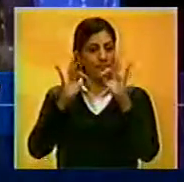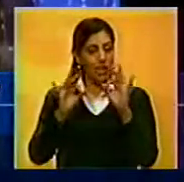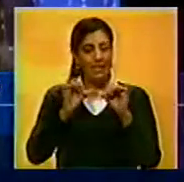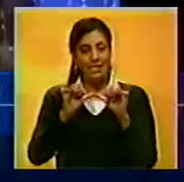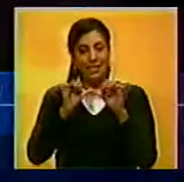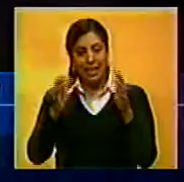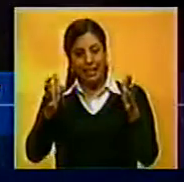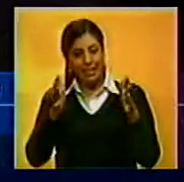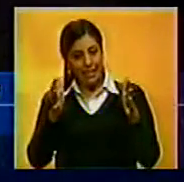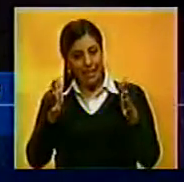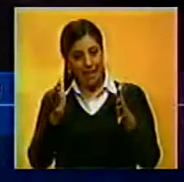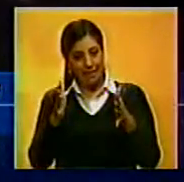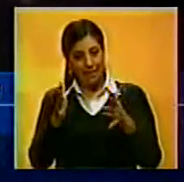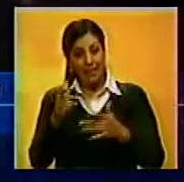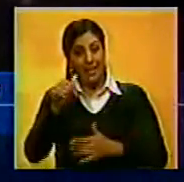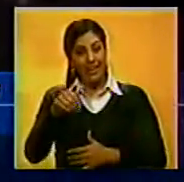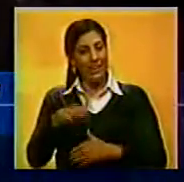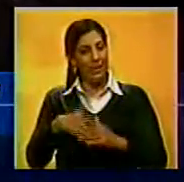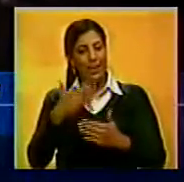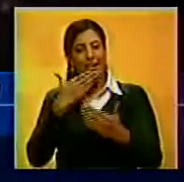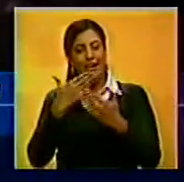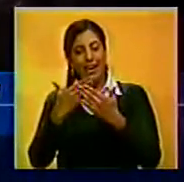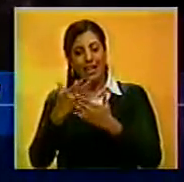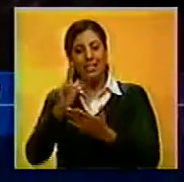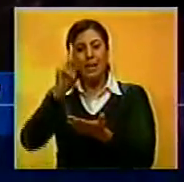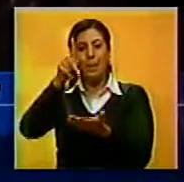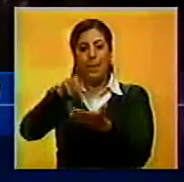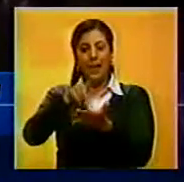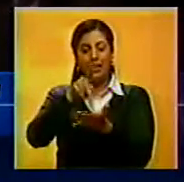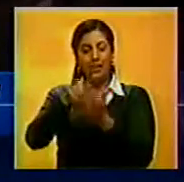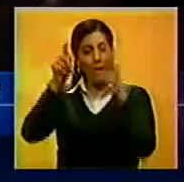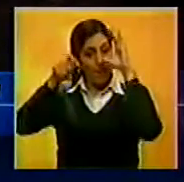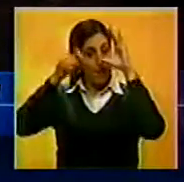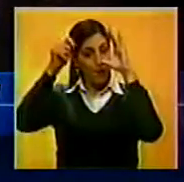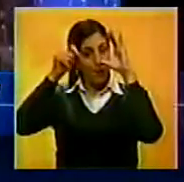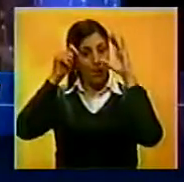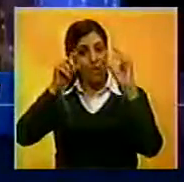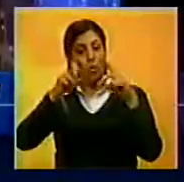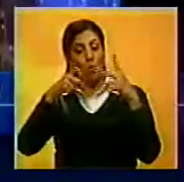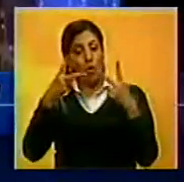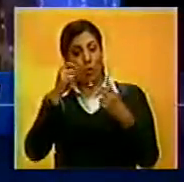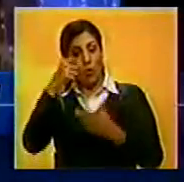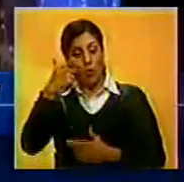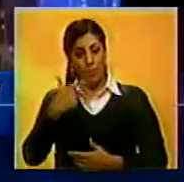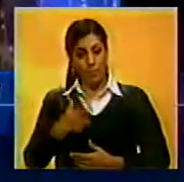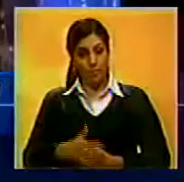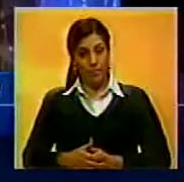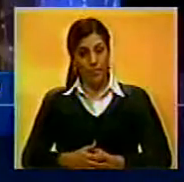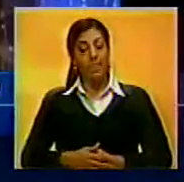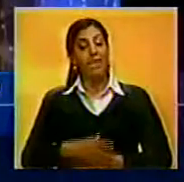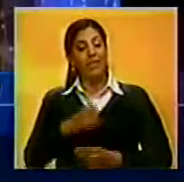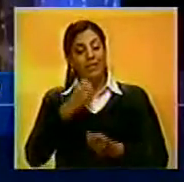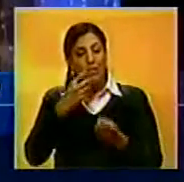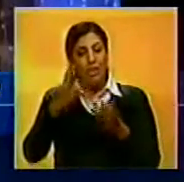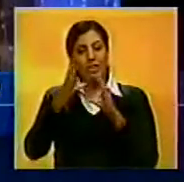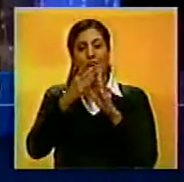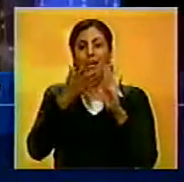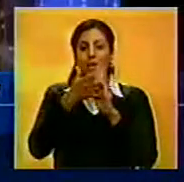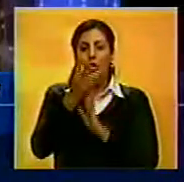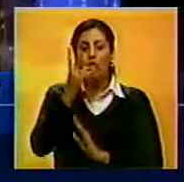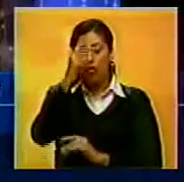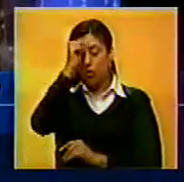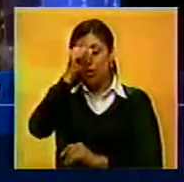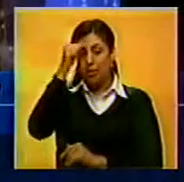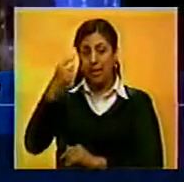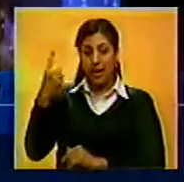sigue cosechando éxitos. Esta vez fue gracias a su participación en la película dirigida por Steven Gaggan. El reparto fue galardonado el